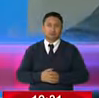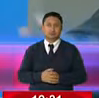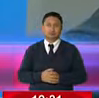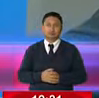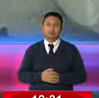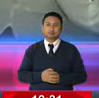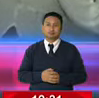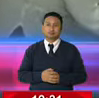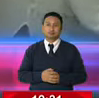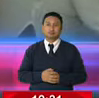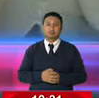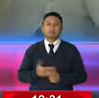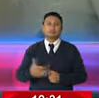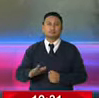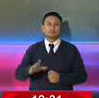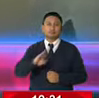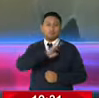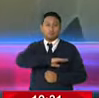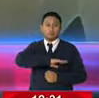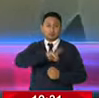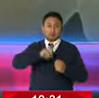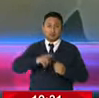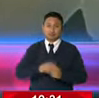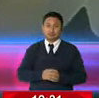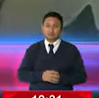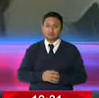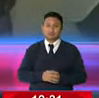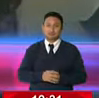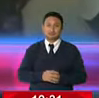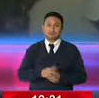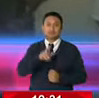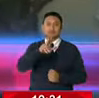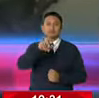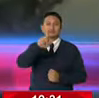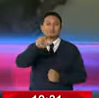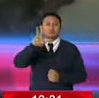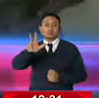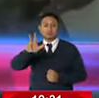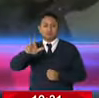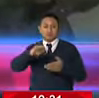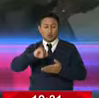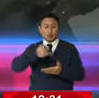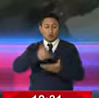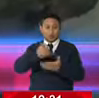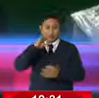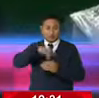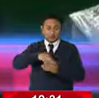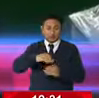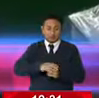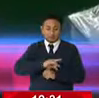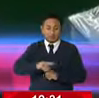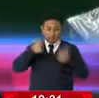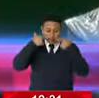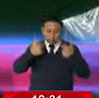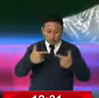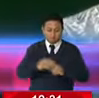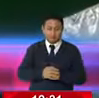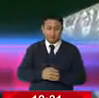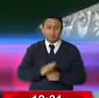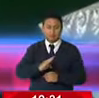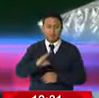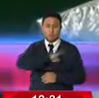seguridad ciudadana. En el Distrito Metropolitano de Quito existen 313 recintos electorales, los cuales estarán monitoreados por